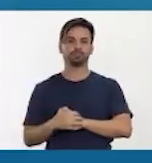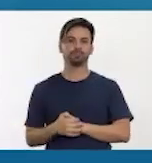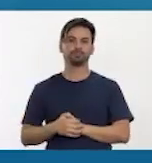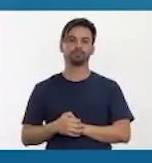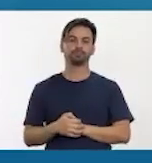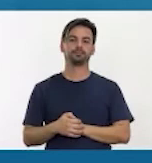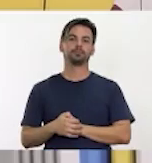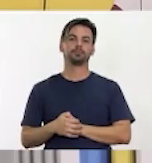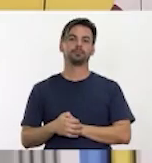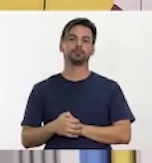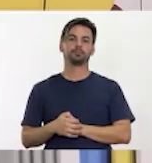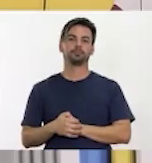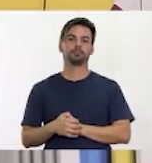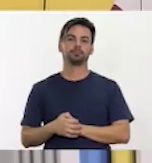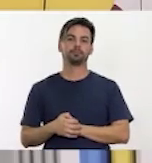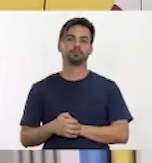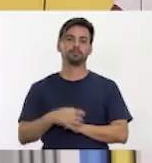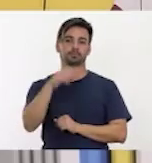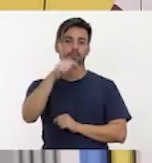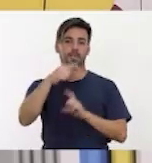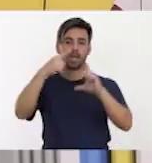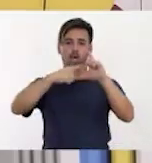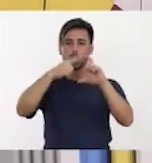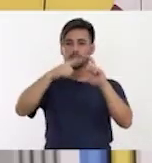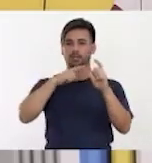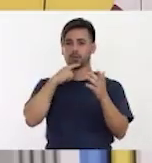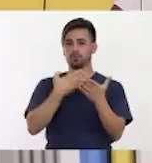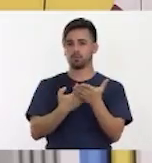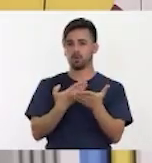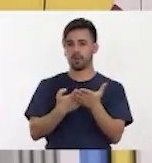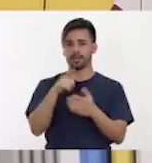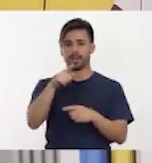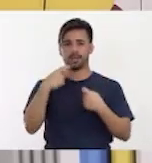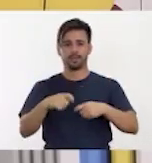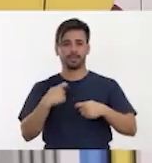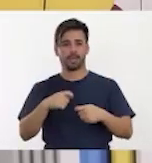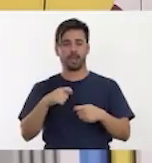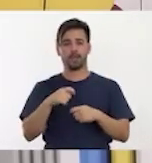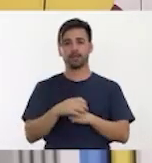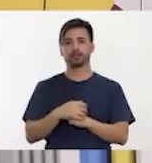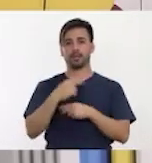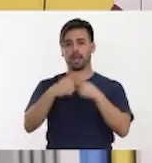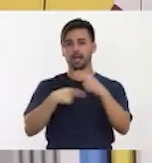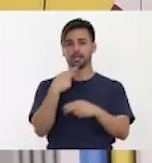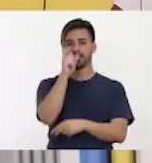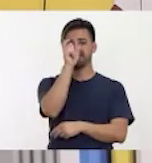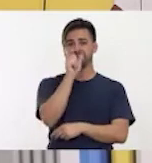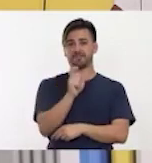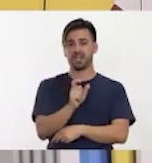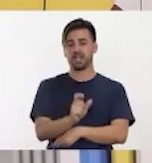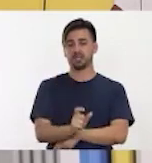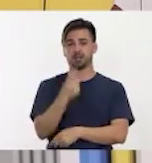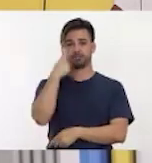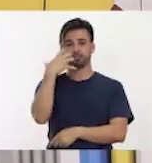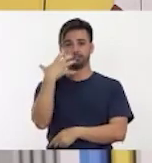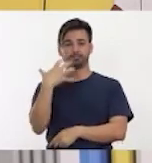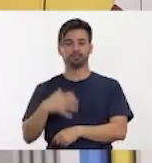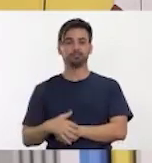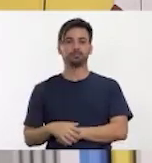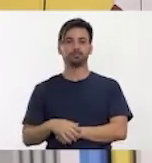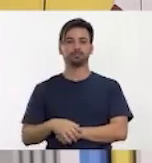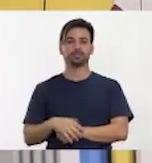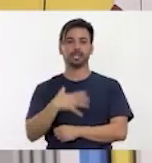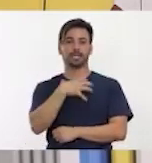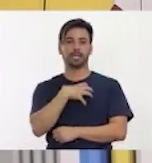revolución. Para trabajar este contenido le proponemos que elaboren una cronología que abarque la toma